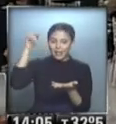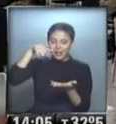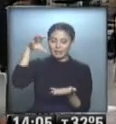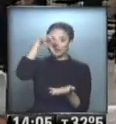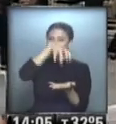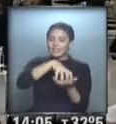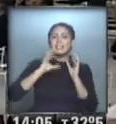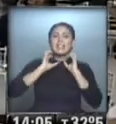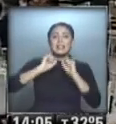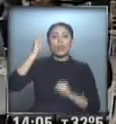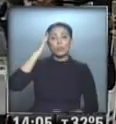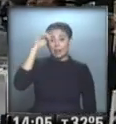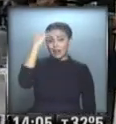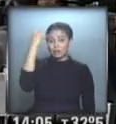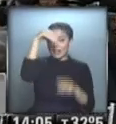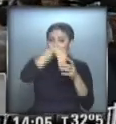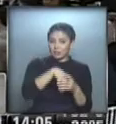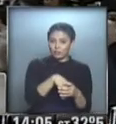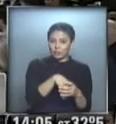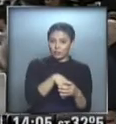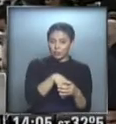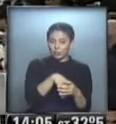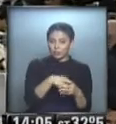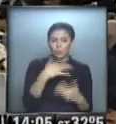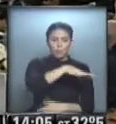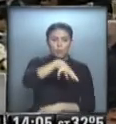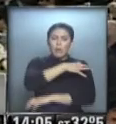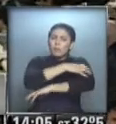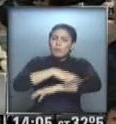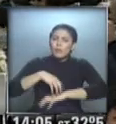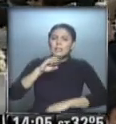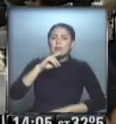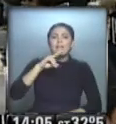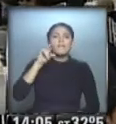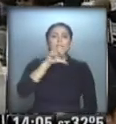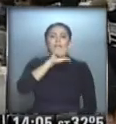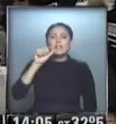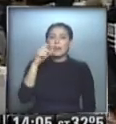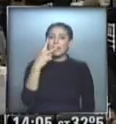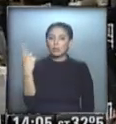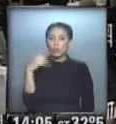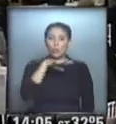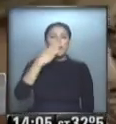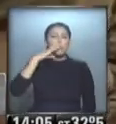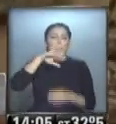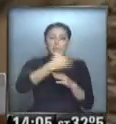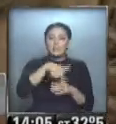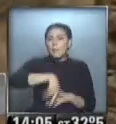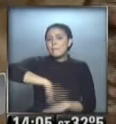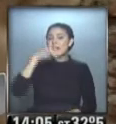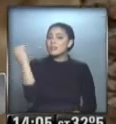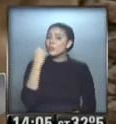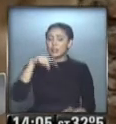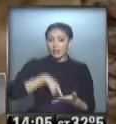la Secretaría de Cultura de la Nación en una villa de emergencia, la Villa 21 de Barracas, la más importante de la